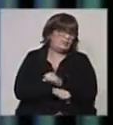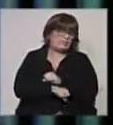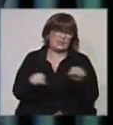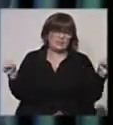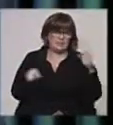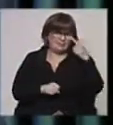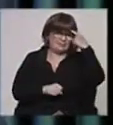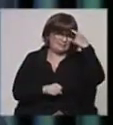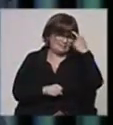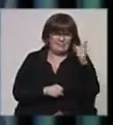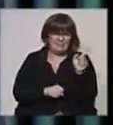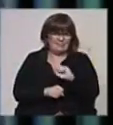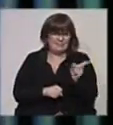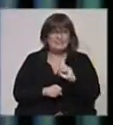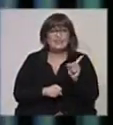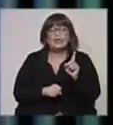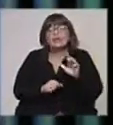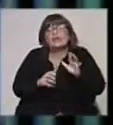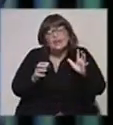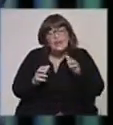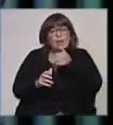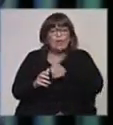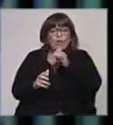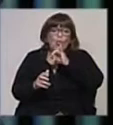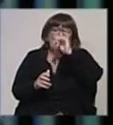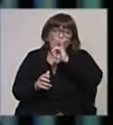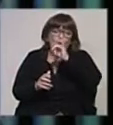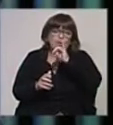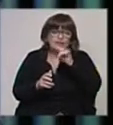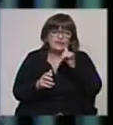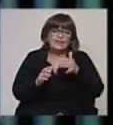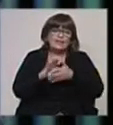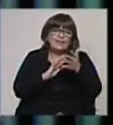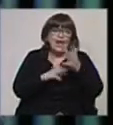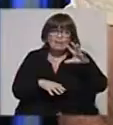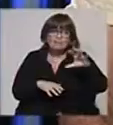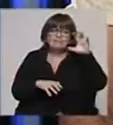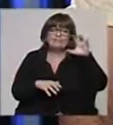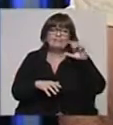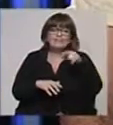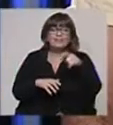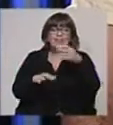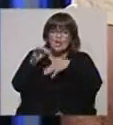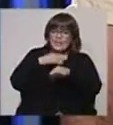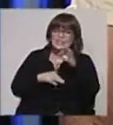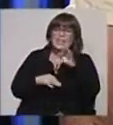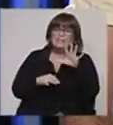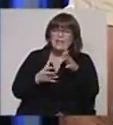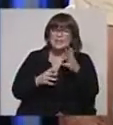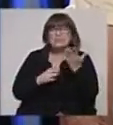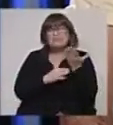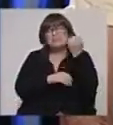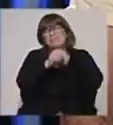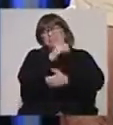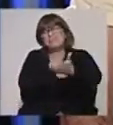ningún sentido. Pero bueno, son esas historias así que serán recordadas. Recién decías que te parecía que pasó hace muchísimos años.